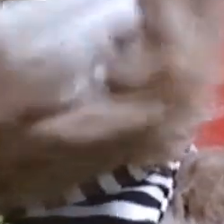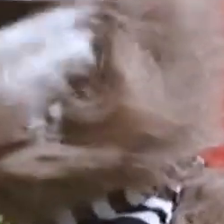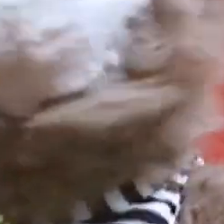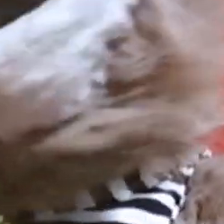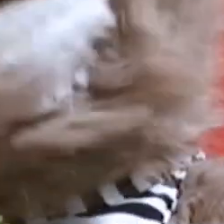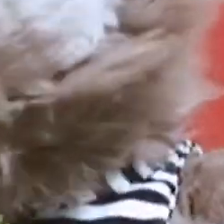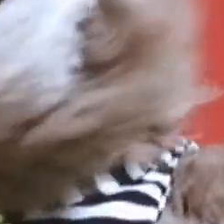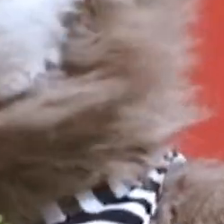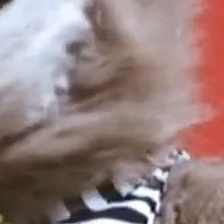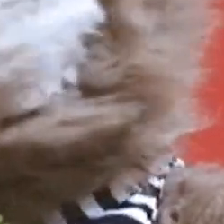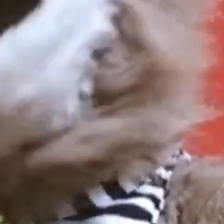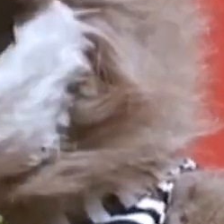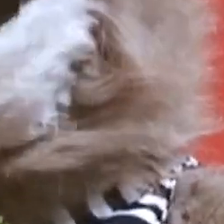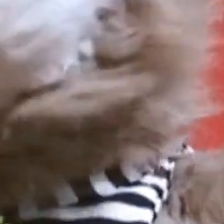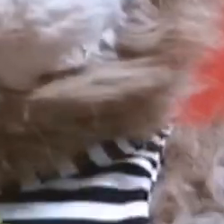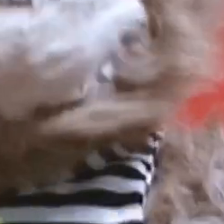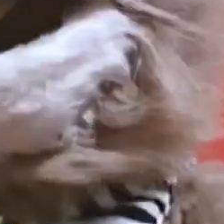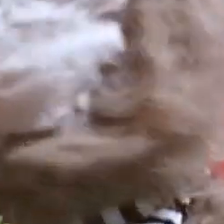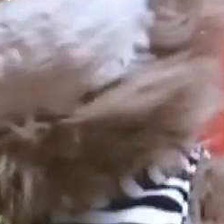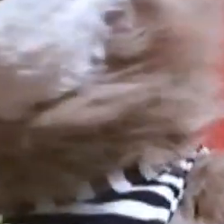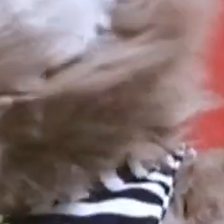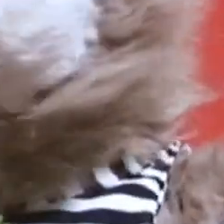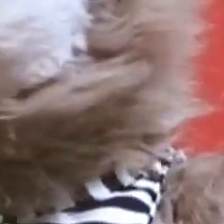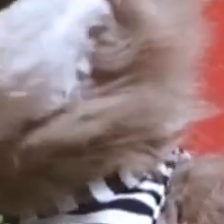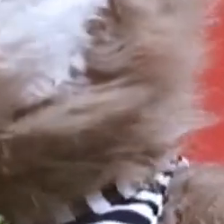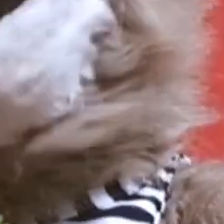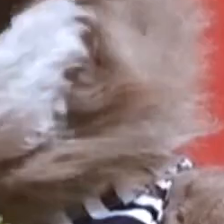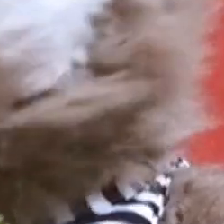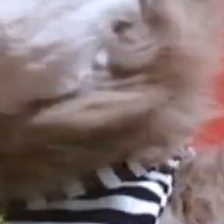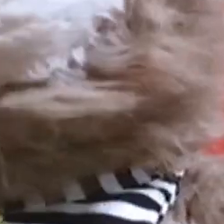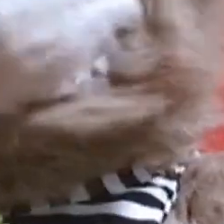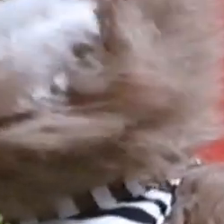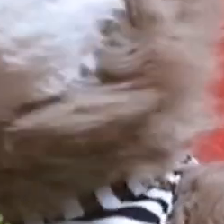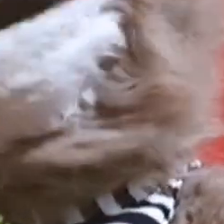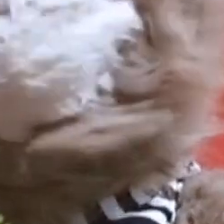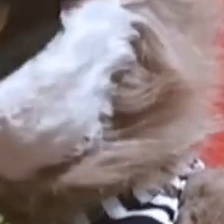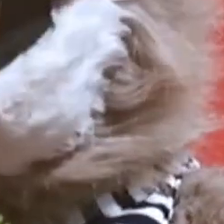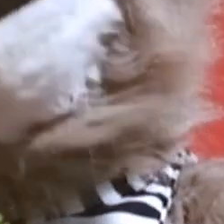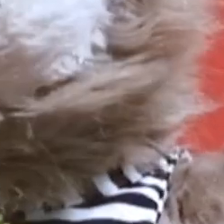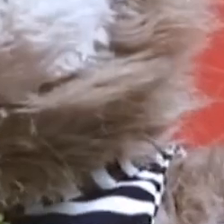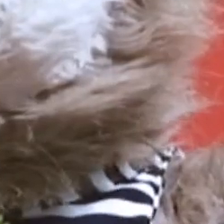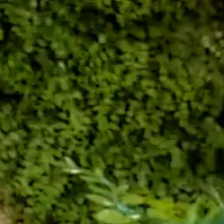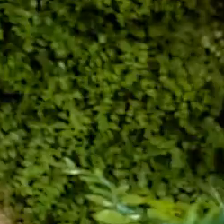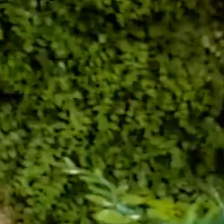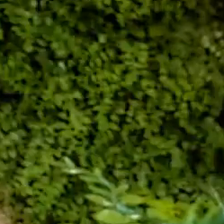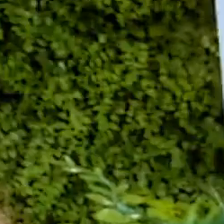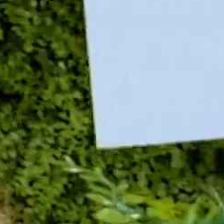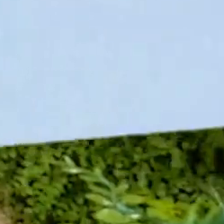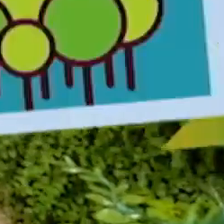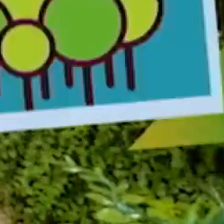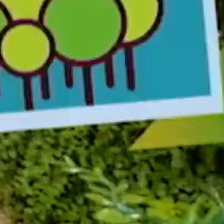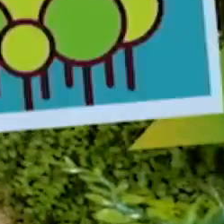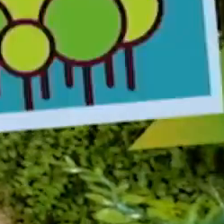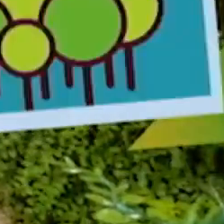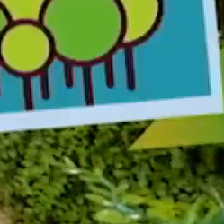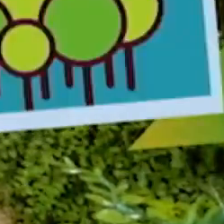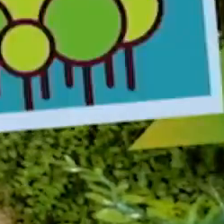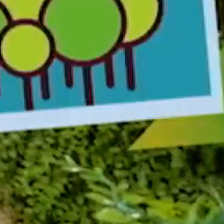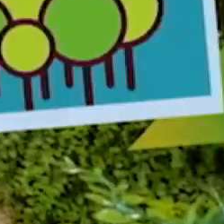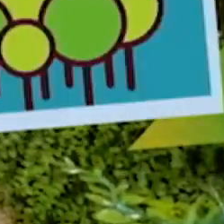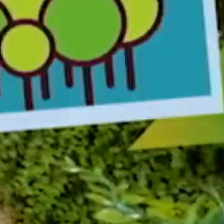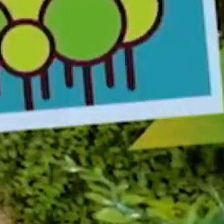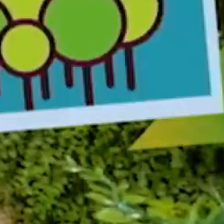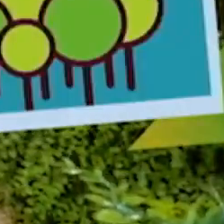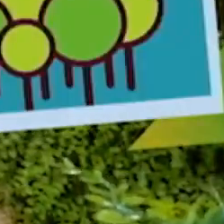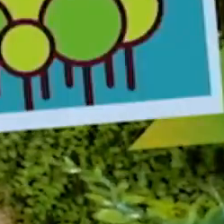proporcionan hábitats para animales y medios de subsistencia para los humanos. Desde el aire que